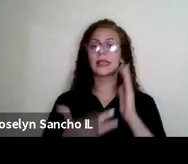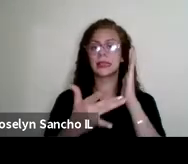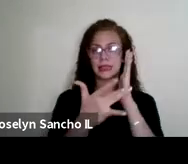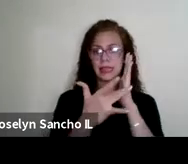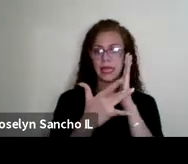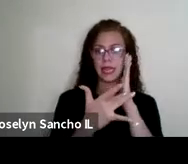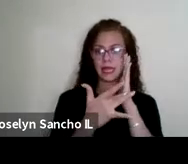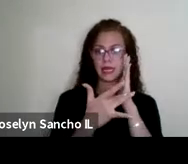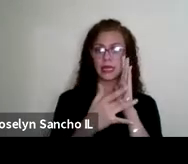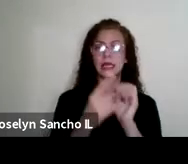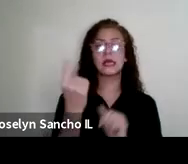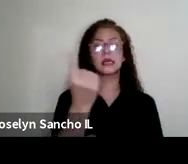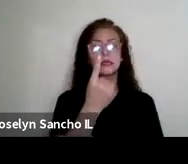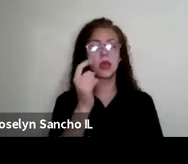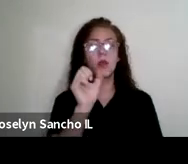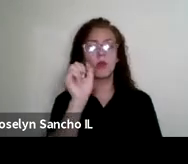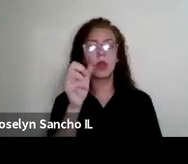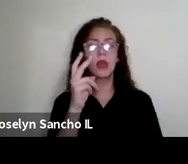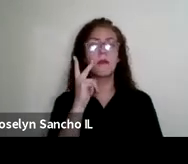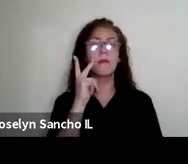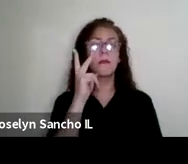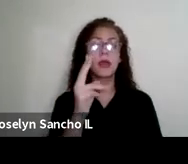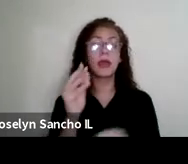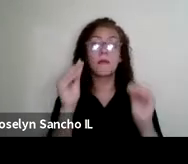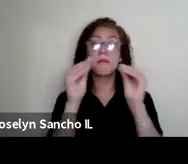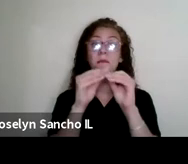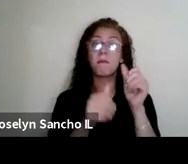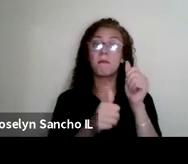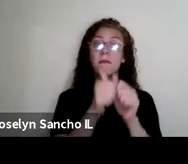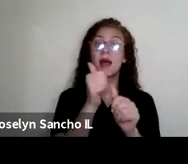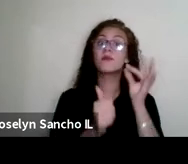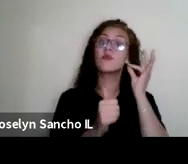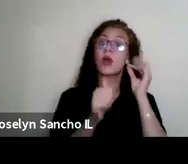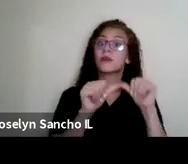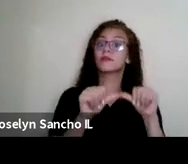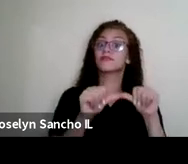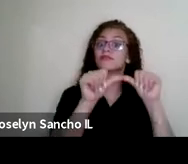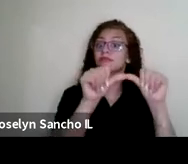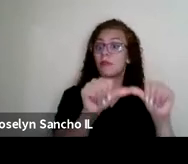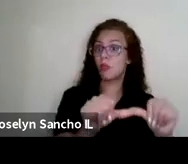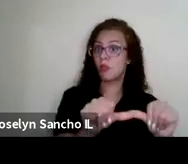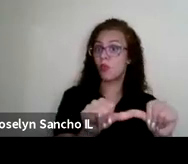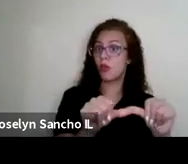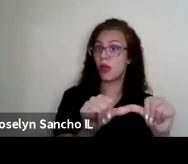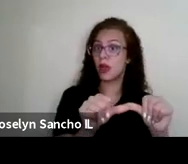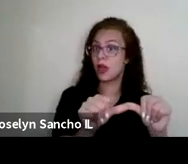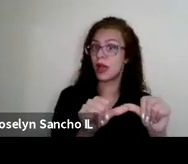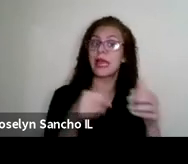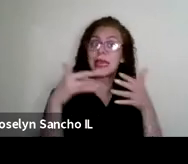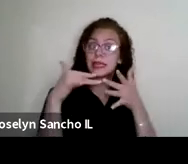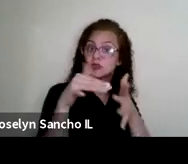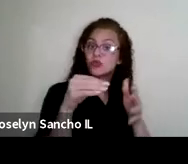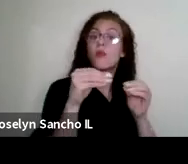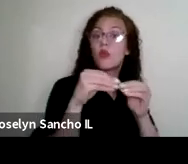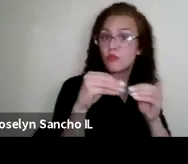¿verdad? Siempre podemos ver que más mujeres se gradúan. Nosotras las mujeres estudiamos mucho más.